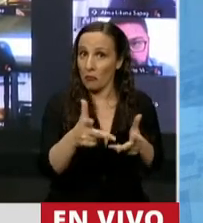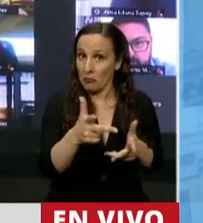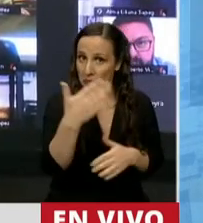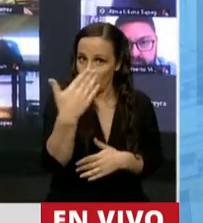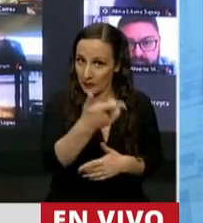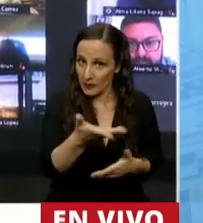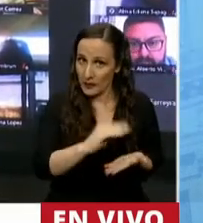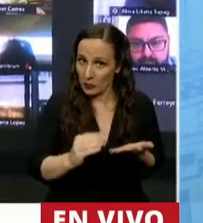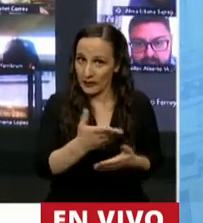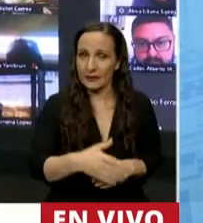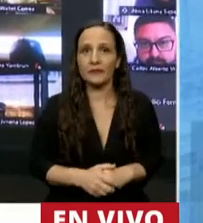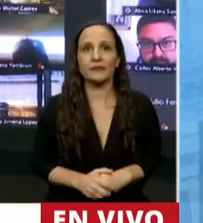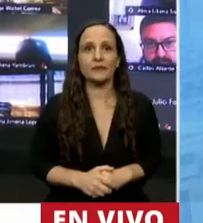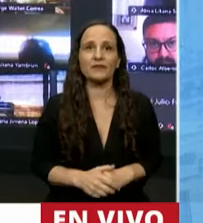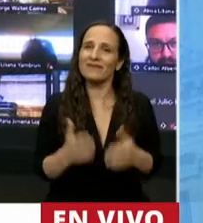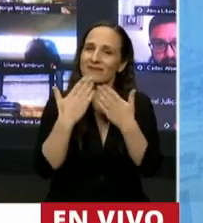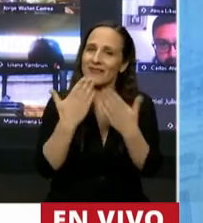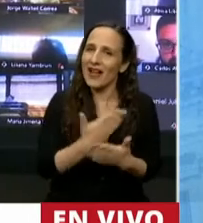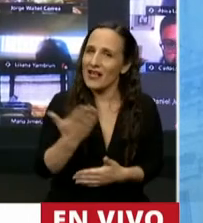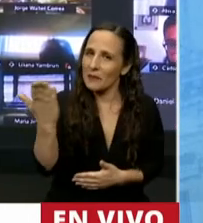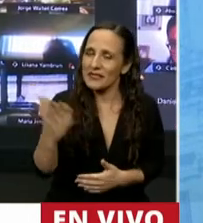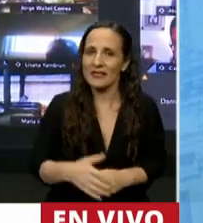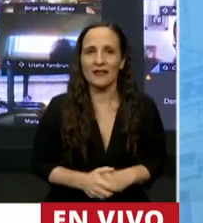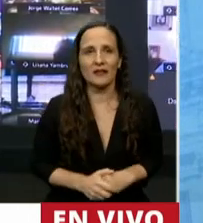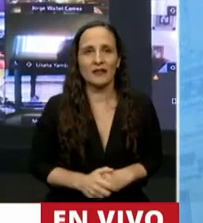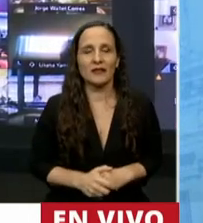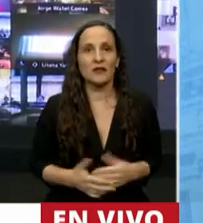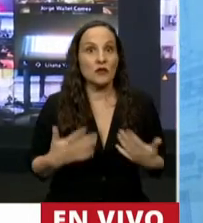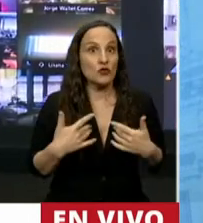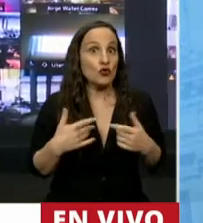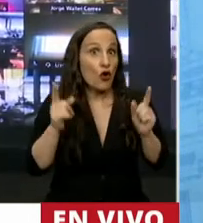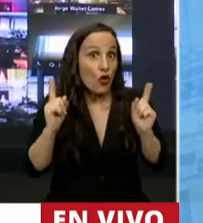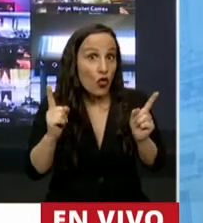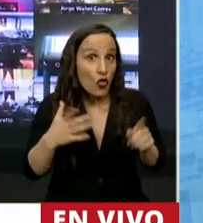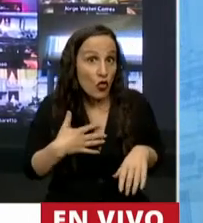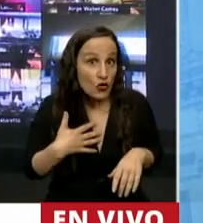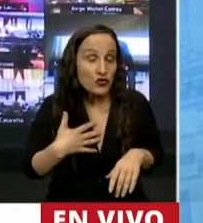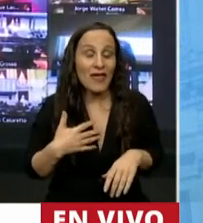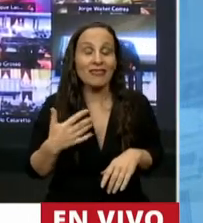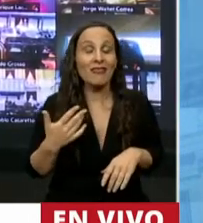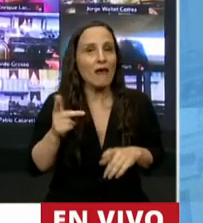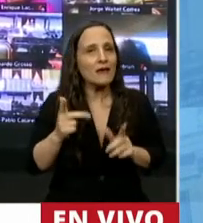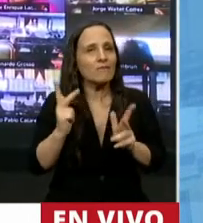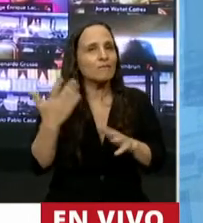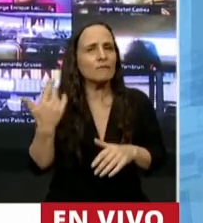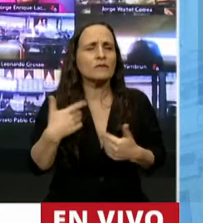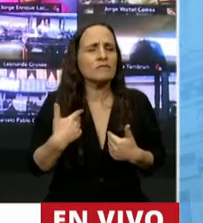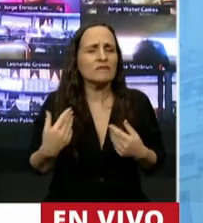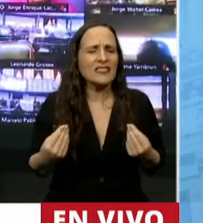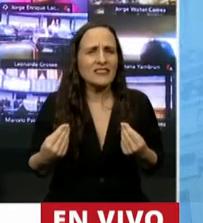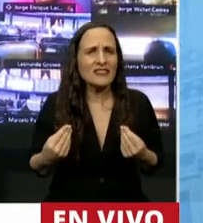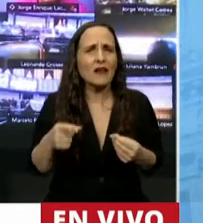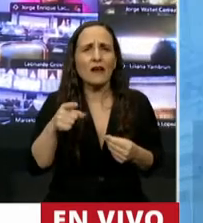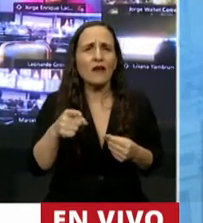diputada. Gracias, señor presidente. La verdad que como docente, y en su trato lo mencioné también, me afecta especialmente el